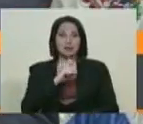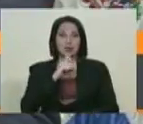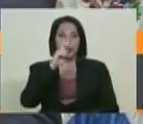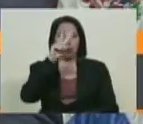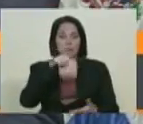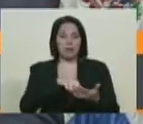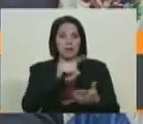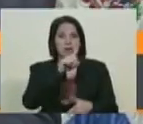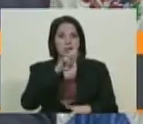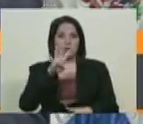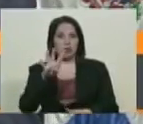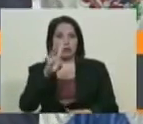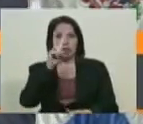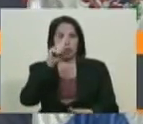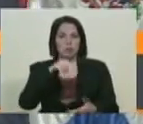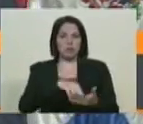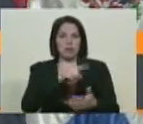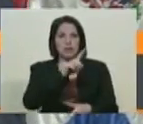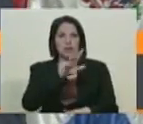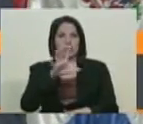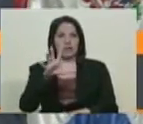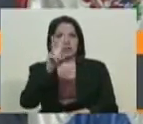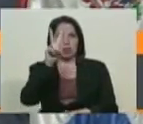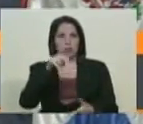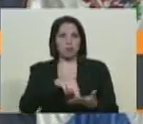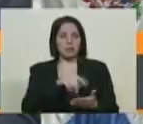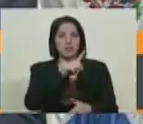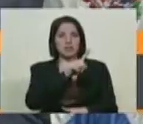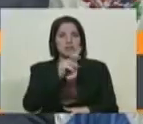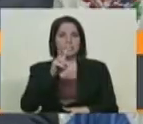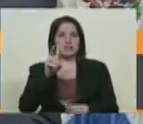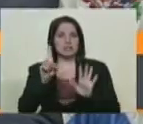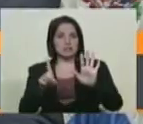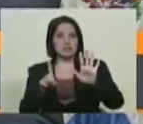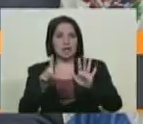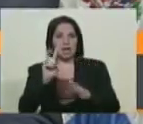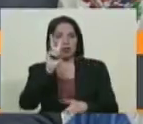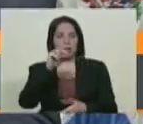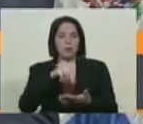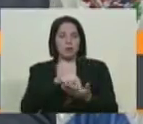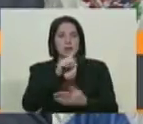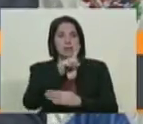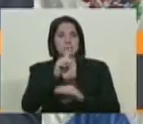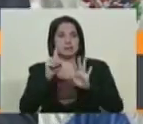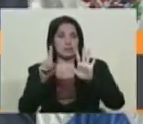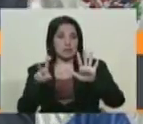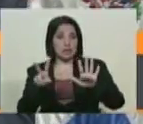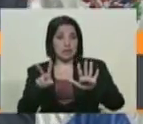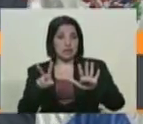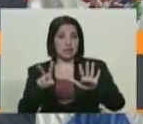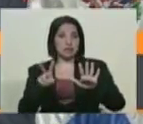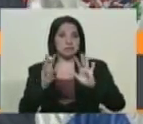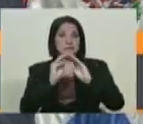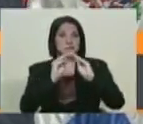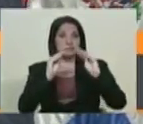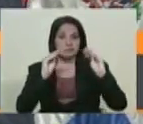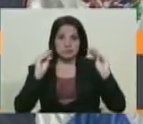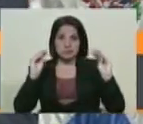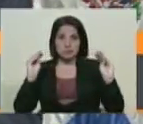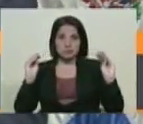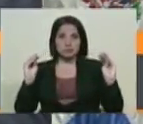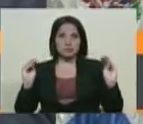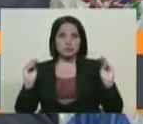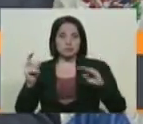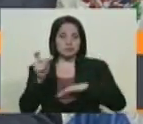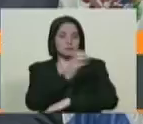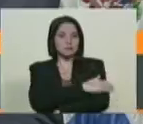2014, 2015, 2016 y 2017 para convocar a la oposición